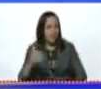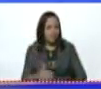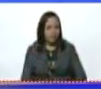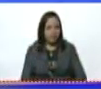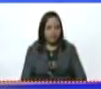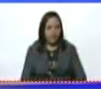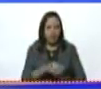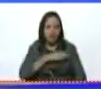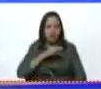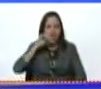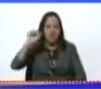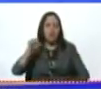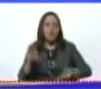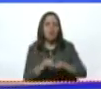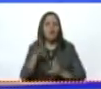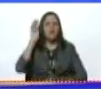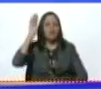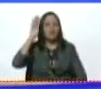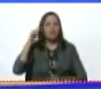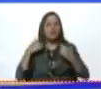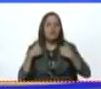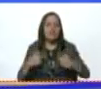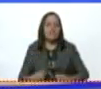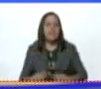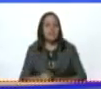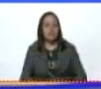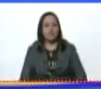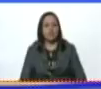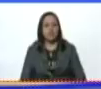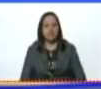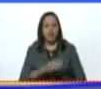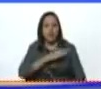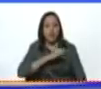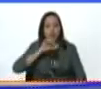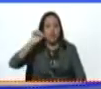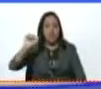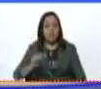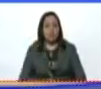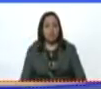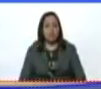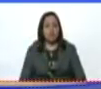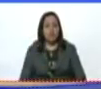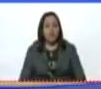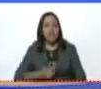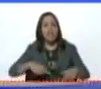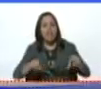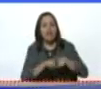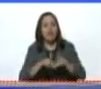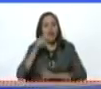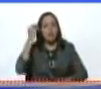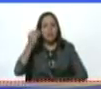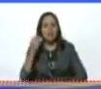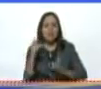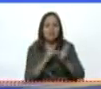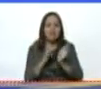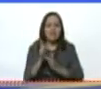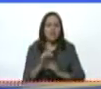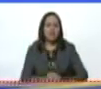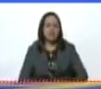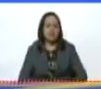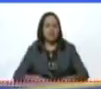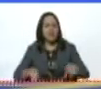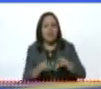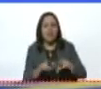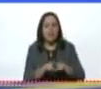Socialismo es el futuro de la humanidad. El socialismo es la doctrina de Cristo Redentor, la verdadera doctrina de nuestro Señor